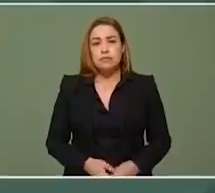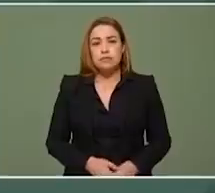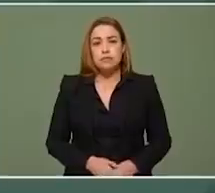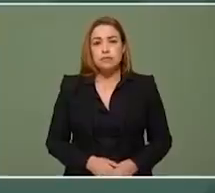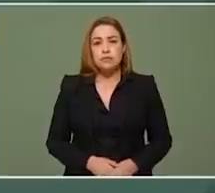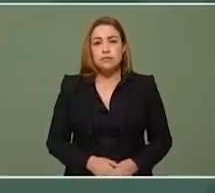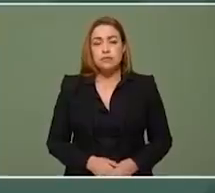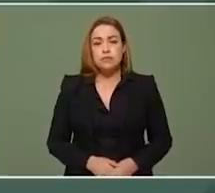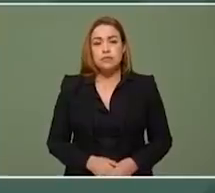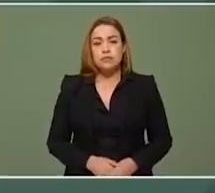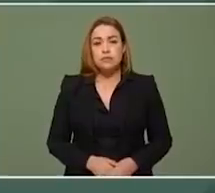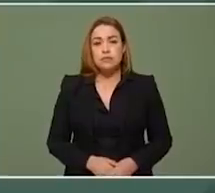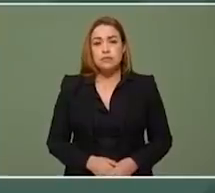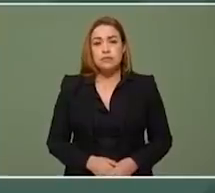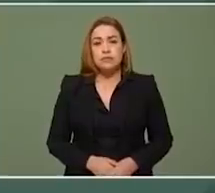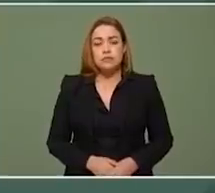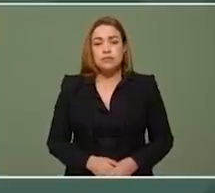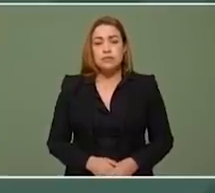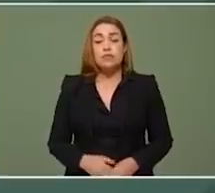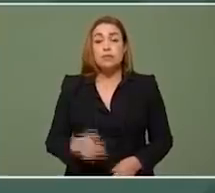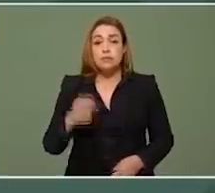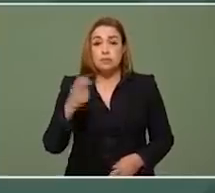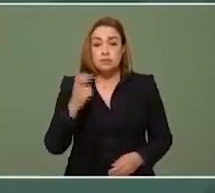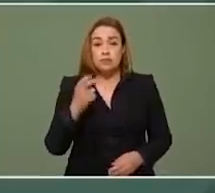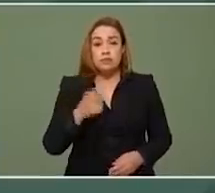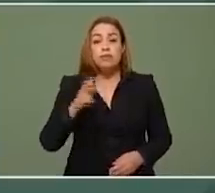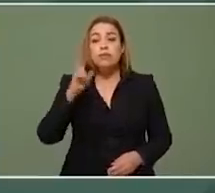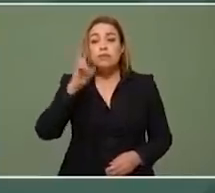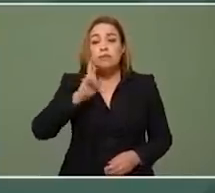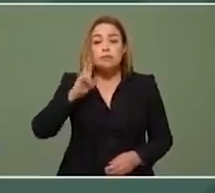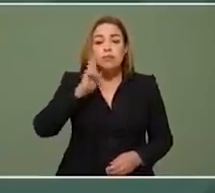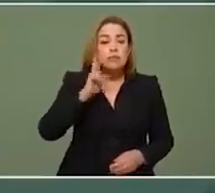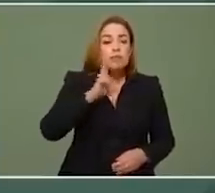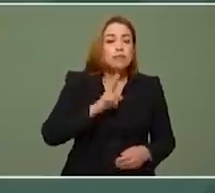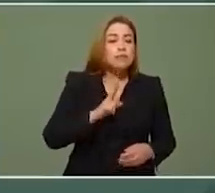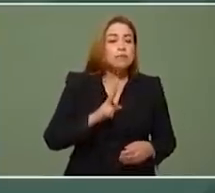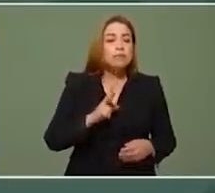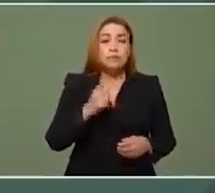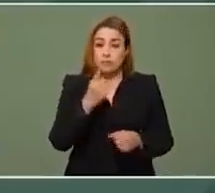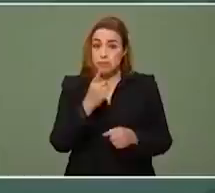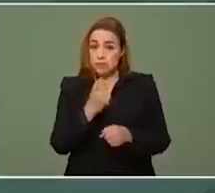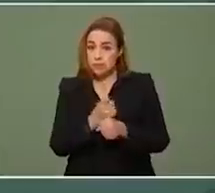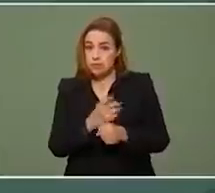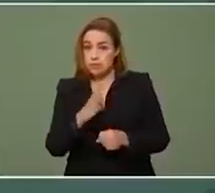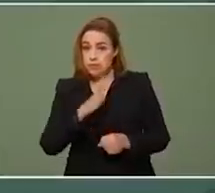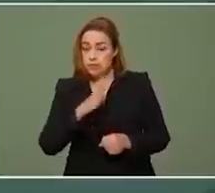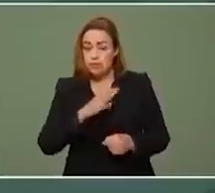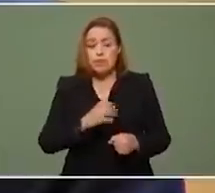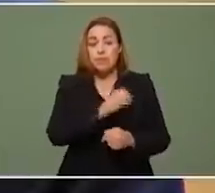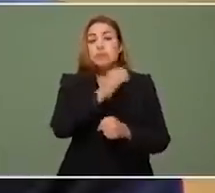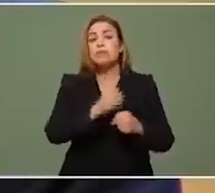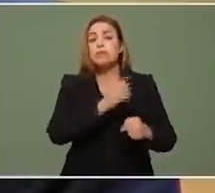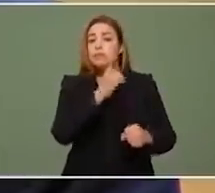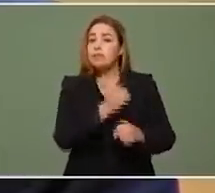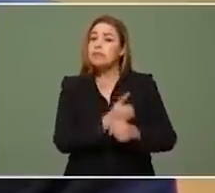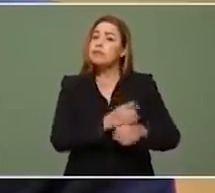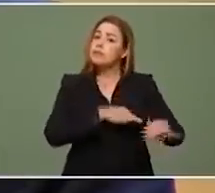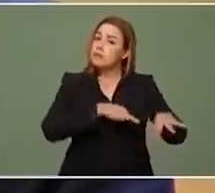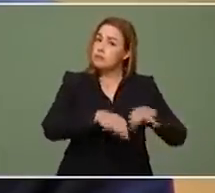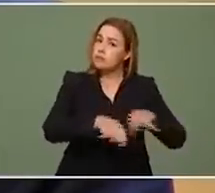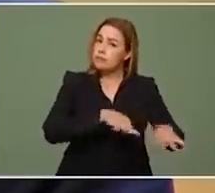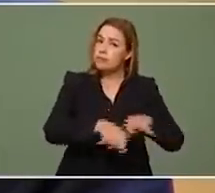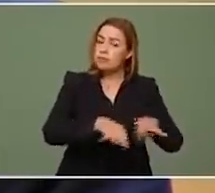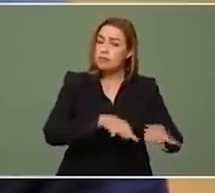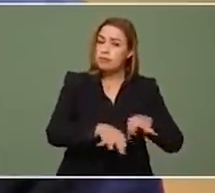hay oportunidades de trabajo que mejoren